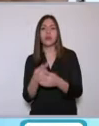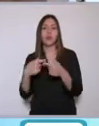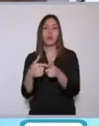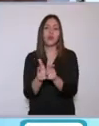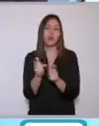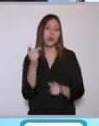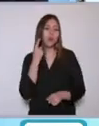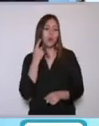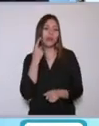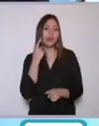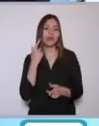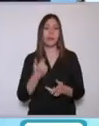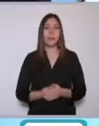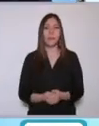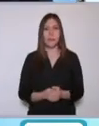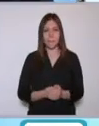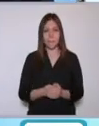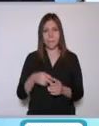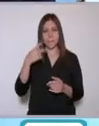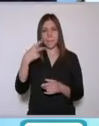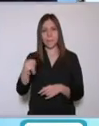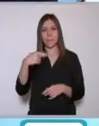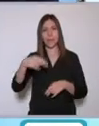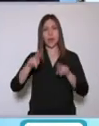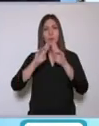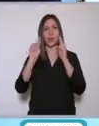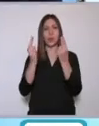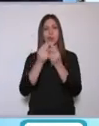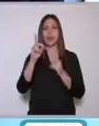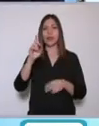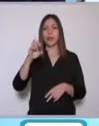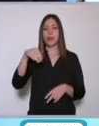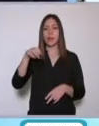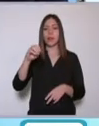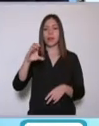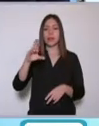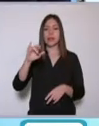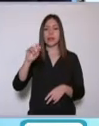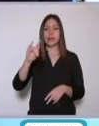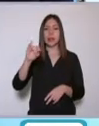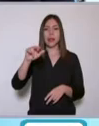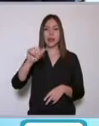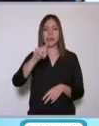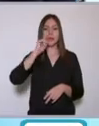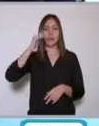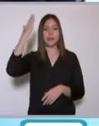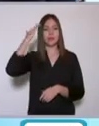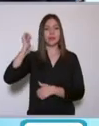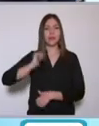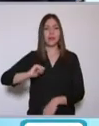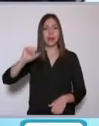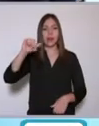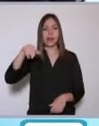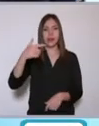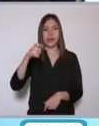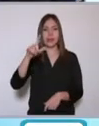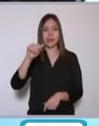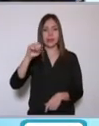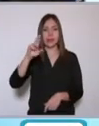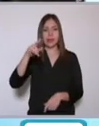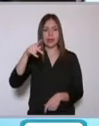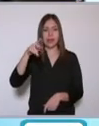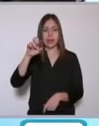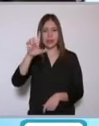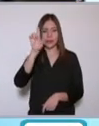la Unión Democristiana, que es la unión que encabeza Angela Merkel, con el Partido Socialdemócrata, también con